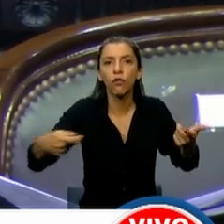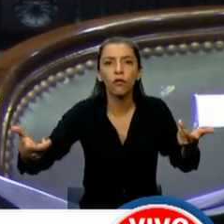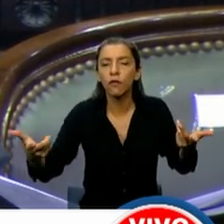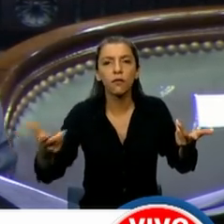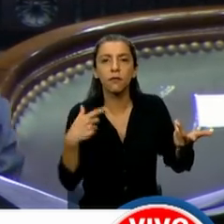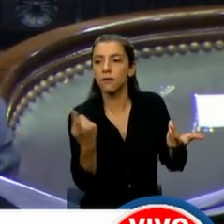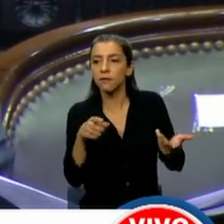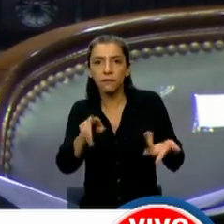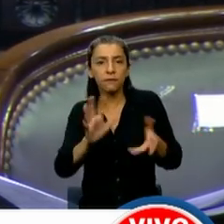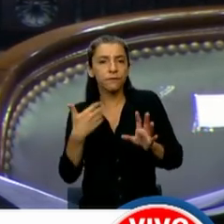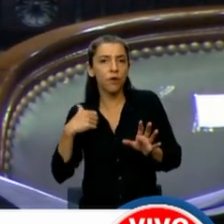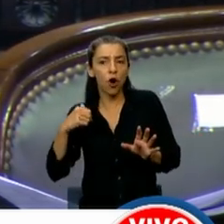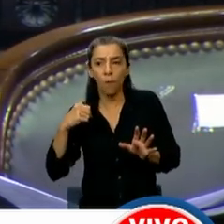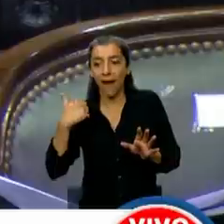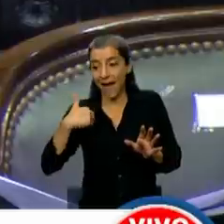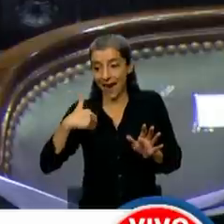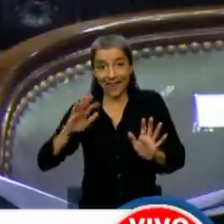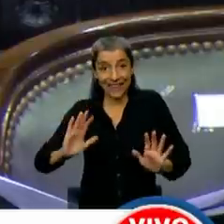modelo que nos están proponiendo